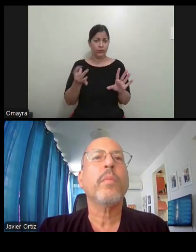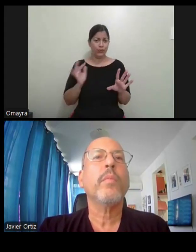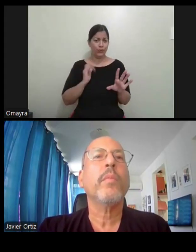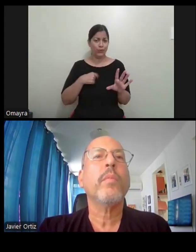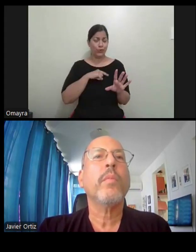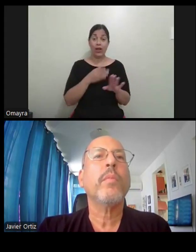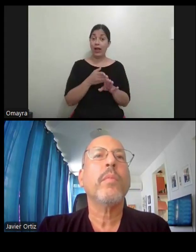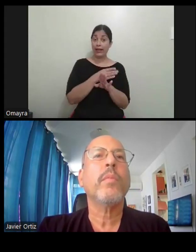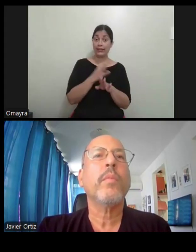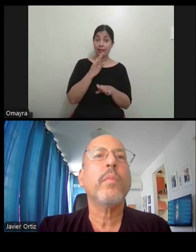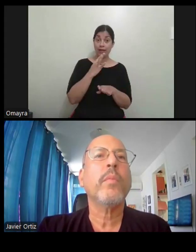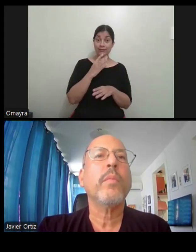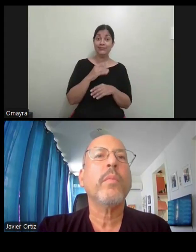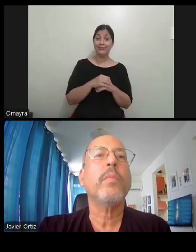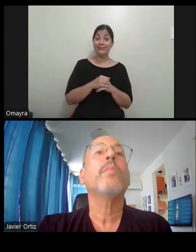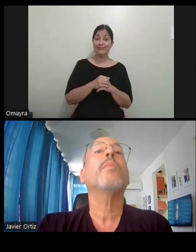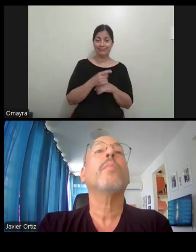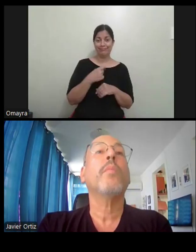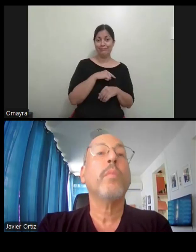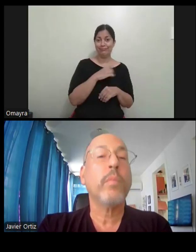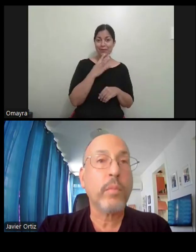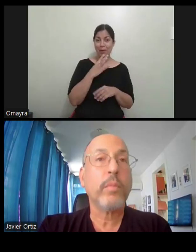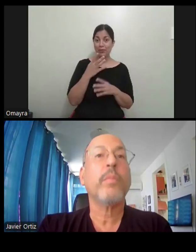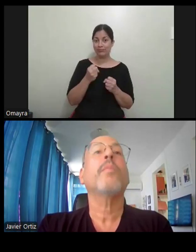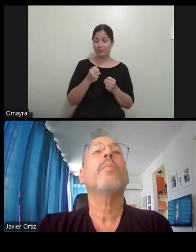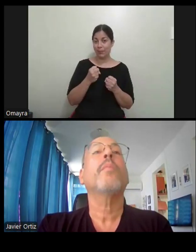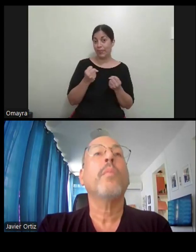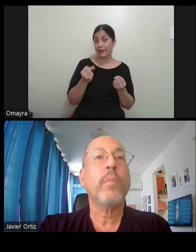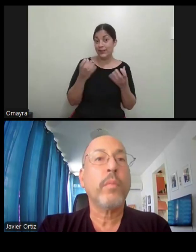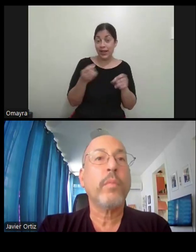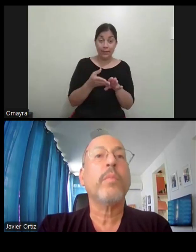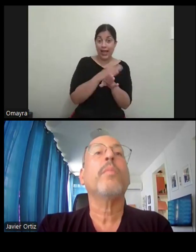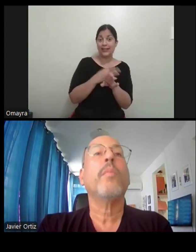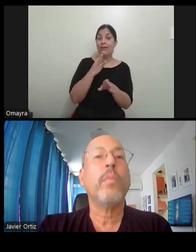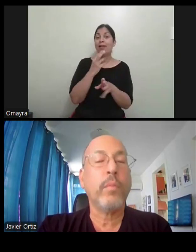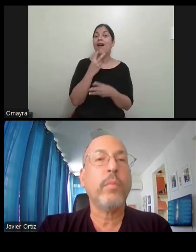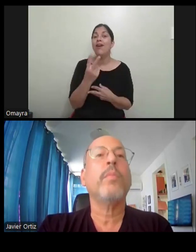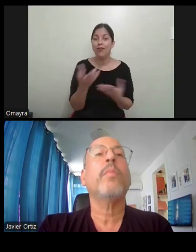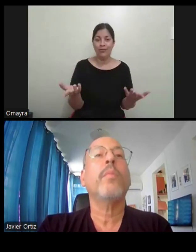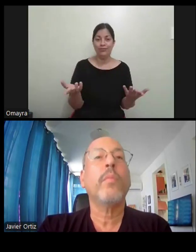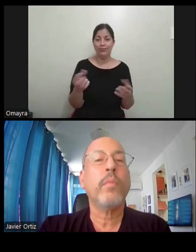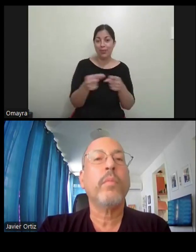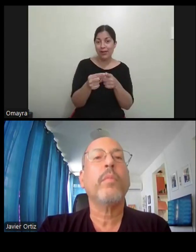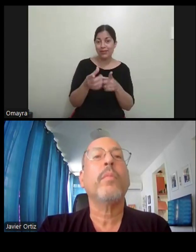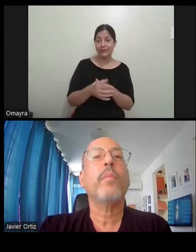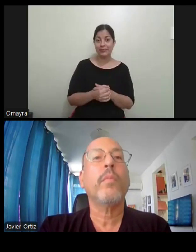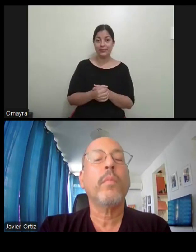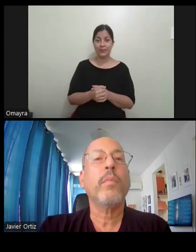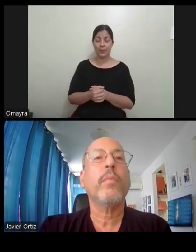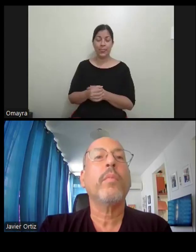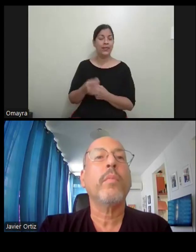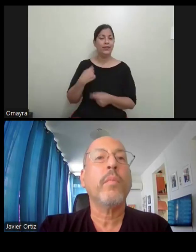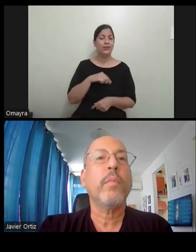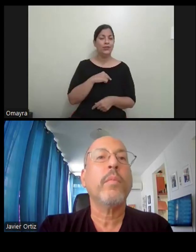de hablar hemos hablado por señas. Claro. Antes de verbalizar palabras. Y entonces hemos